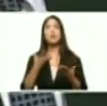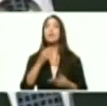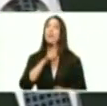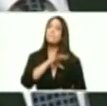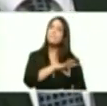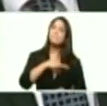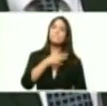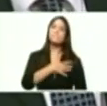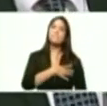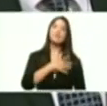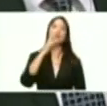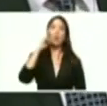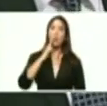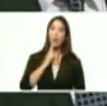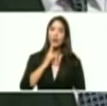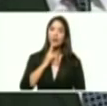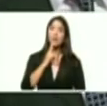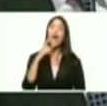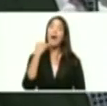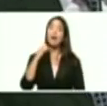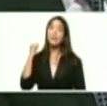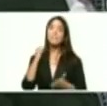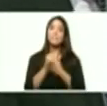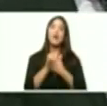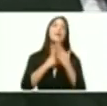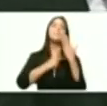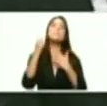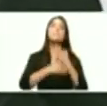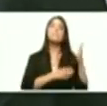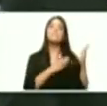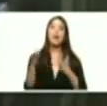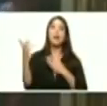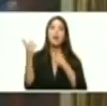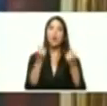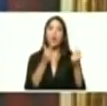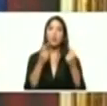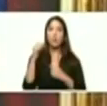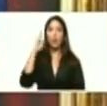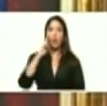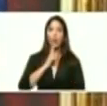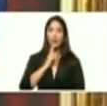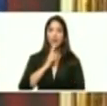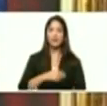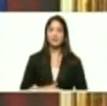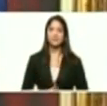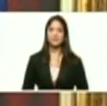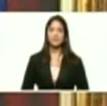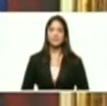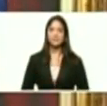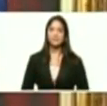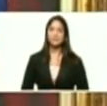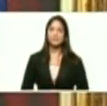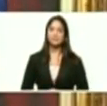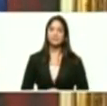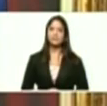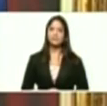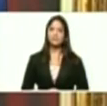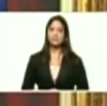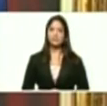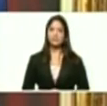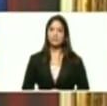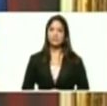profundo de Bolívar, por eso tiene la marca de agenda económica bolivariana, el sello, la fuerza,